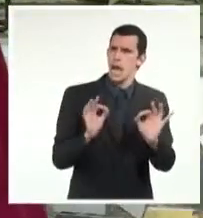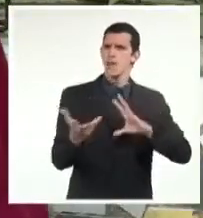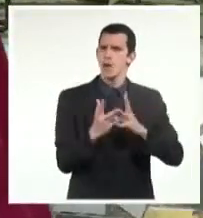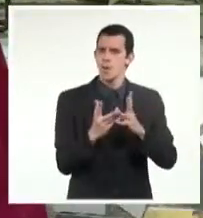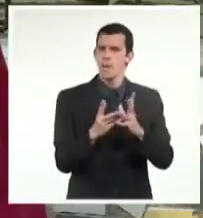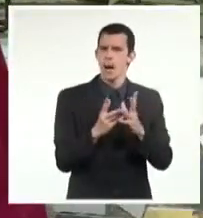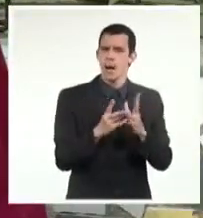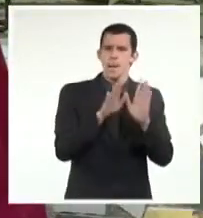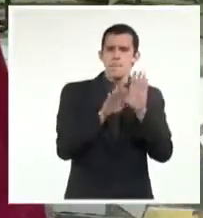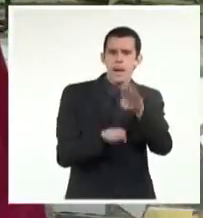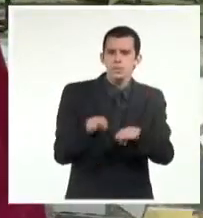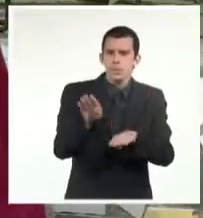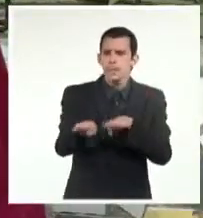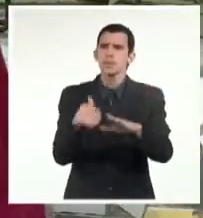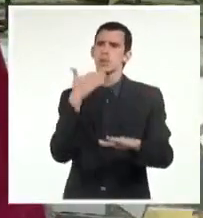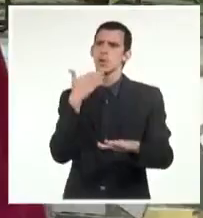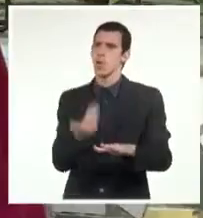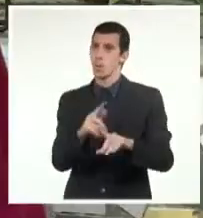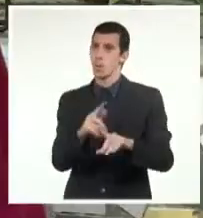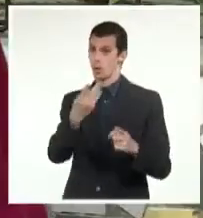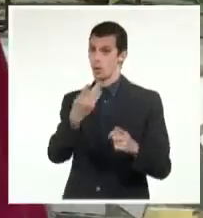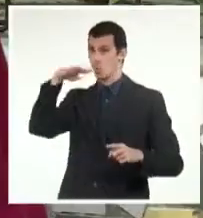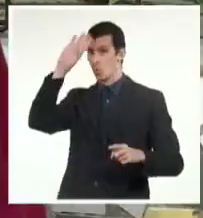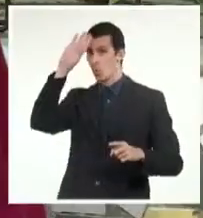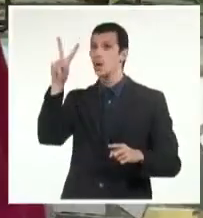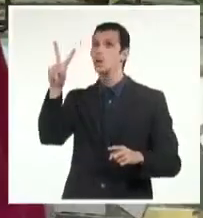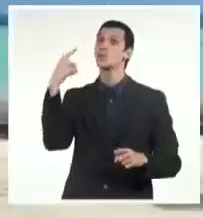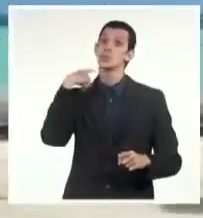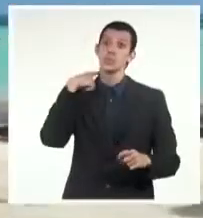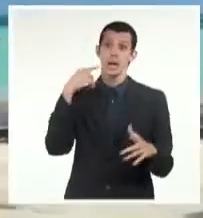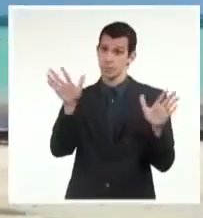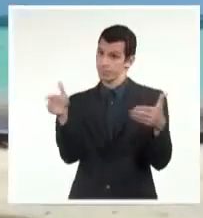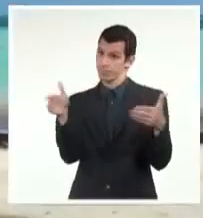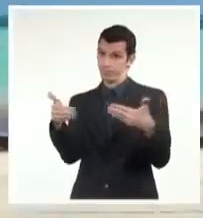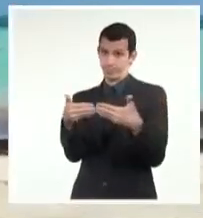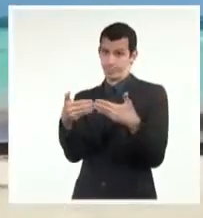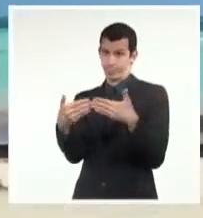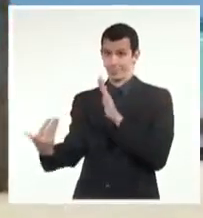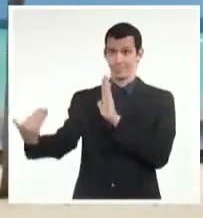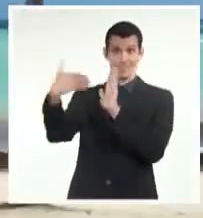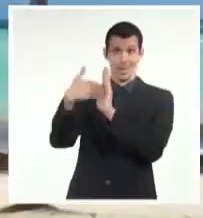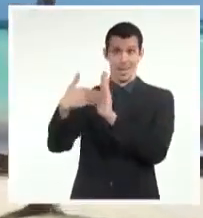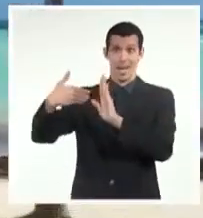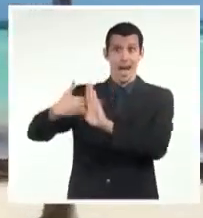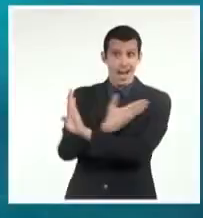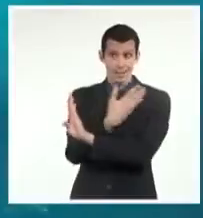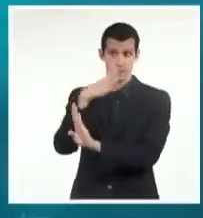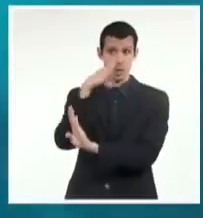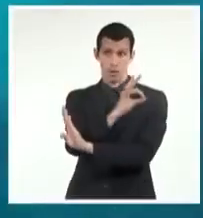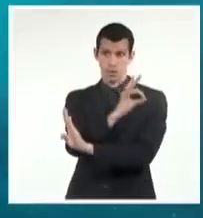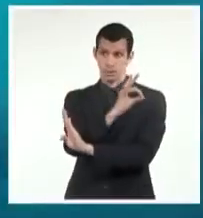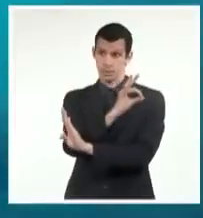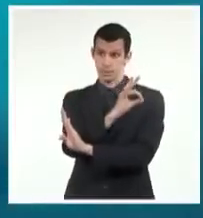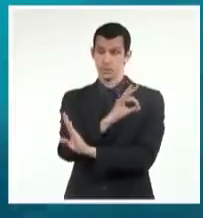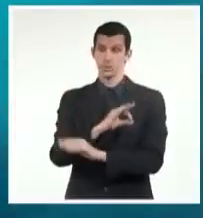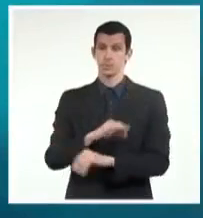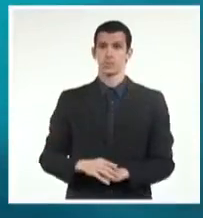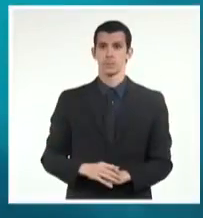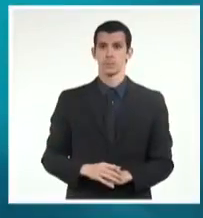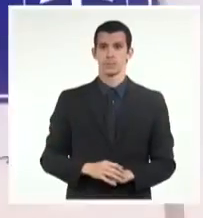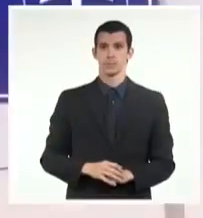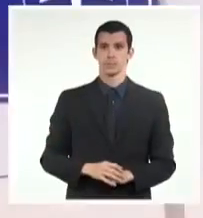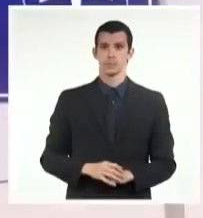fronteras cerradas durante 2 años. Sin embargo, muchos de los destinos del Caribe que